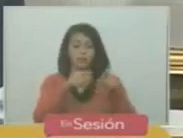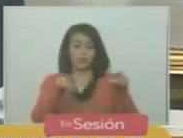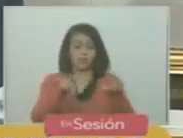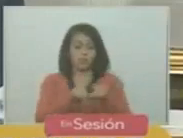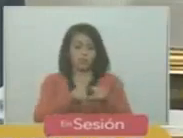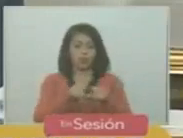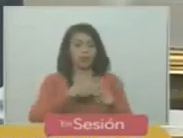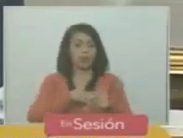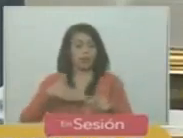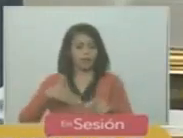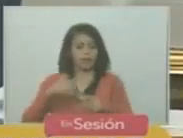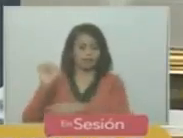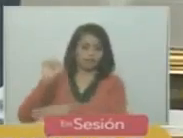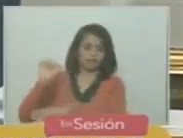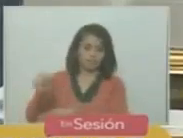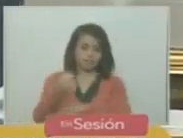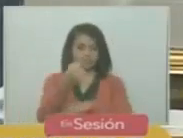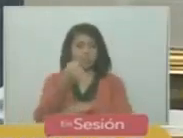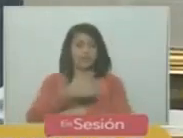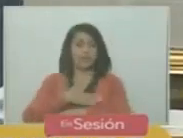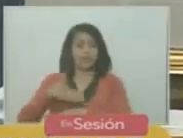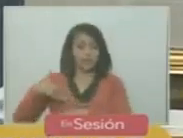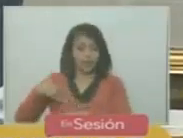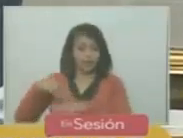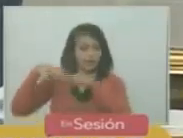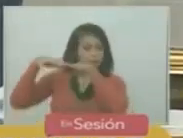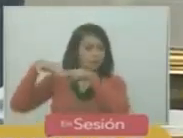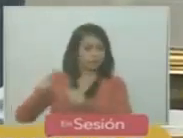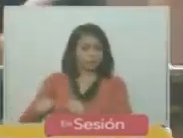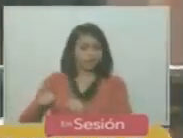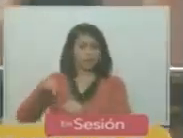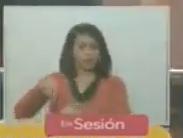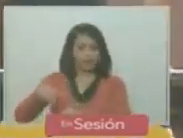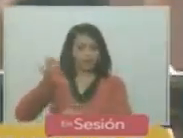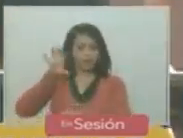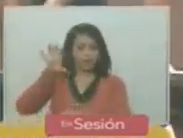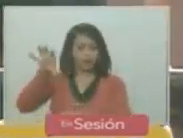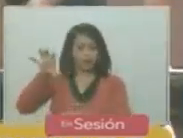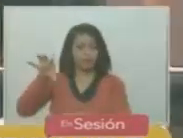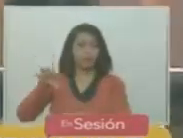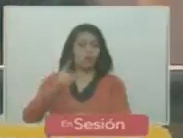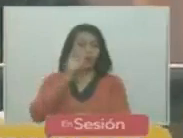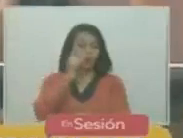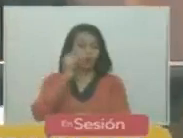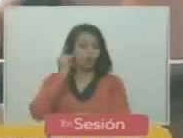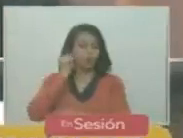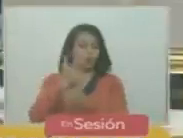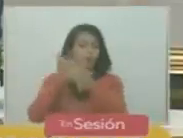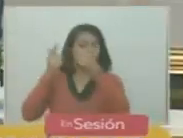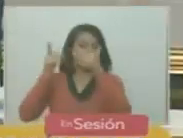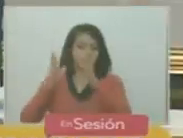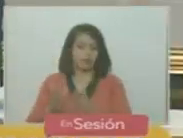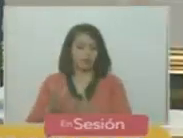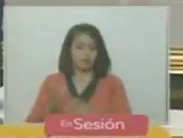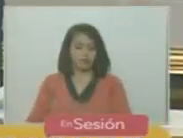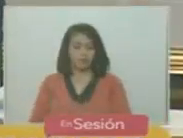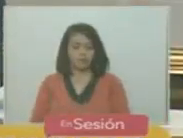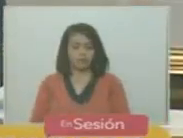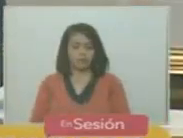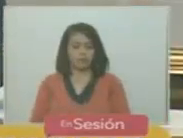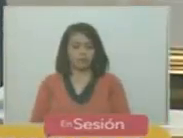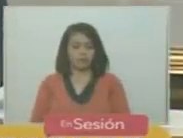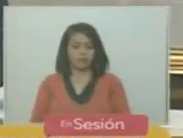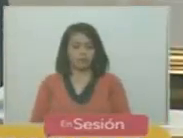que intentó derrocar y que intentó invadir a este país de hombres y mujeres libres.